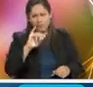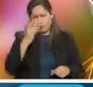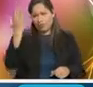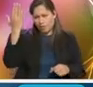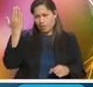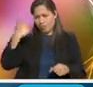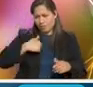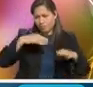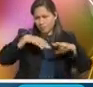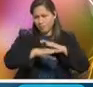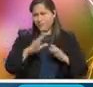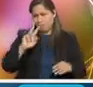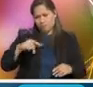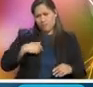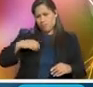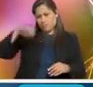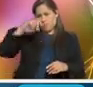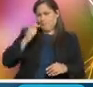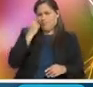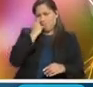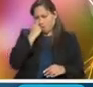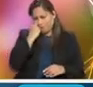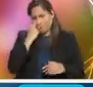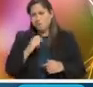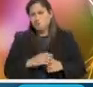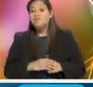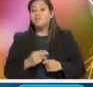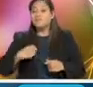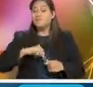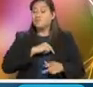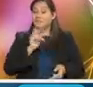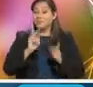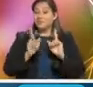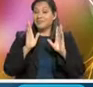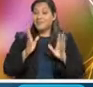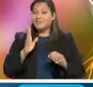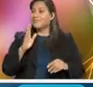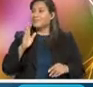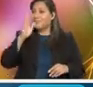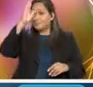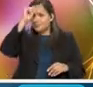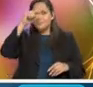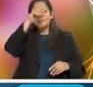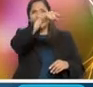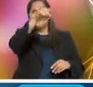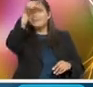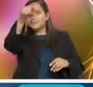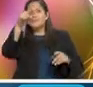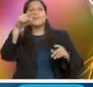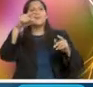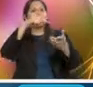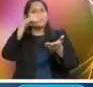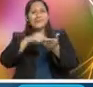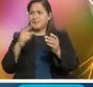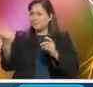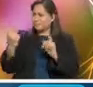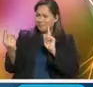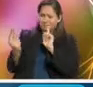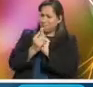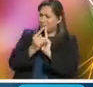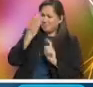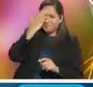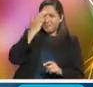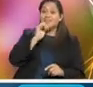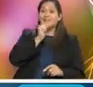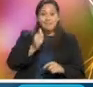ocasiones, sí. Y ya grande, además. Llegamos ahí. Hemos platicado que coincidíamos en tantos lugares y no nos conocíamos, Juan. Yo creo que no nos reconocimos más